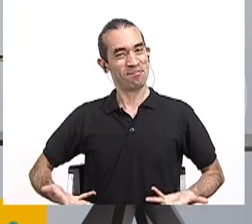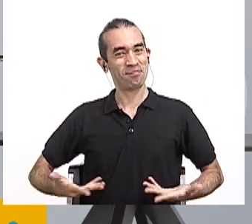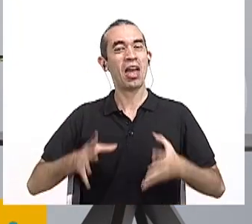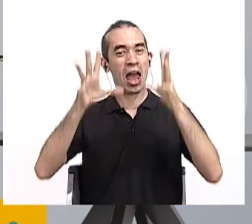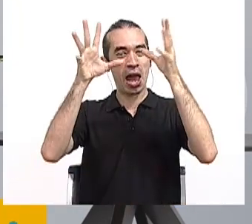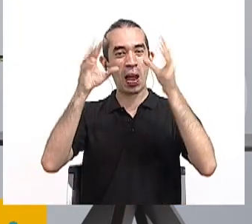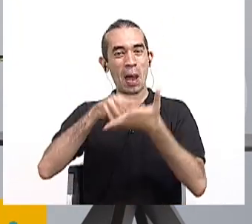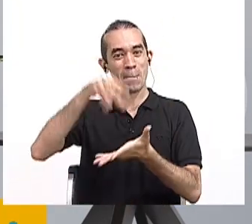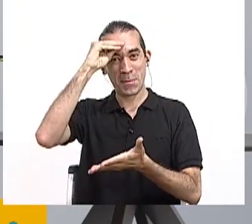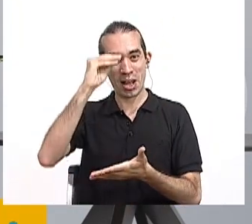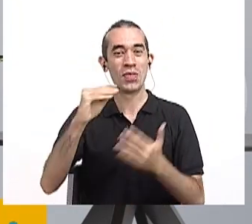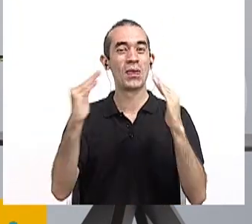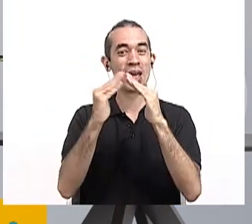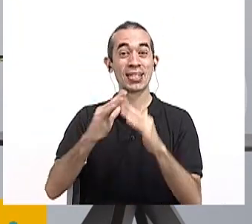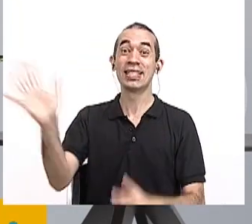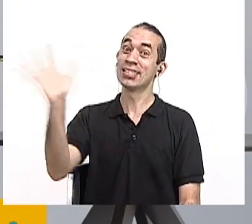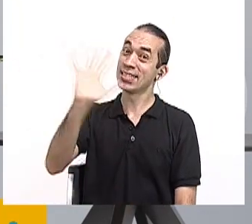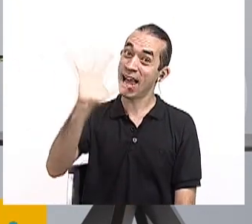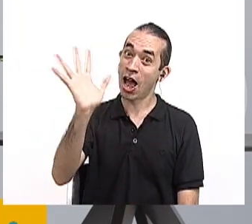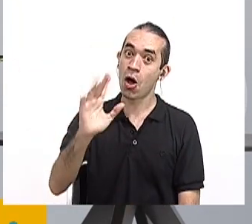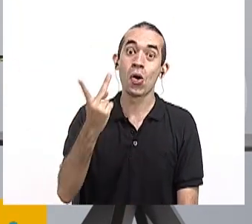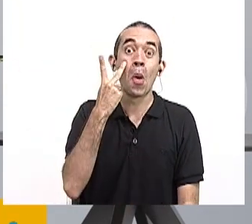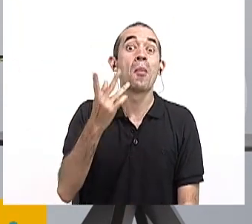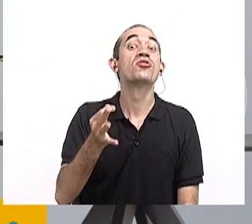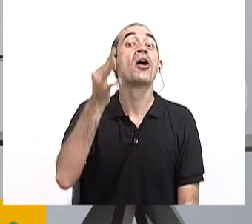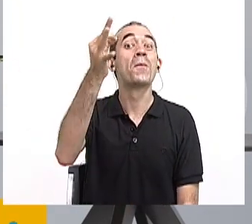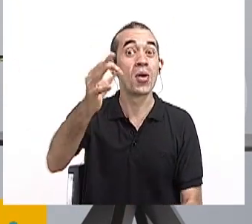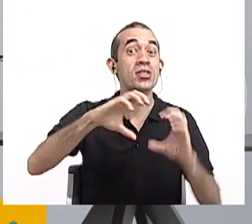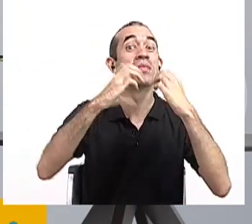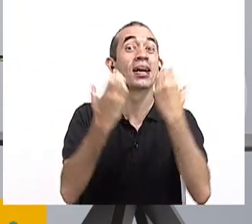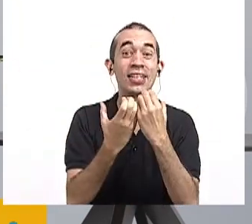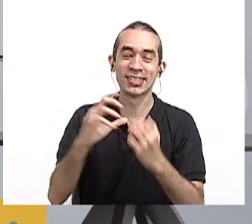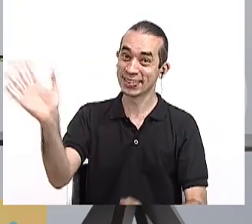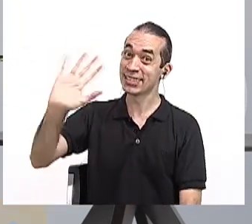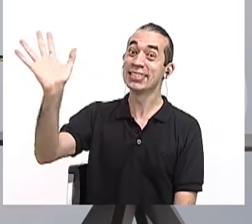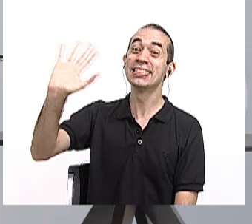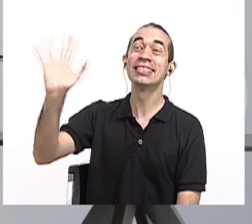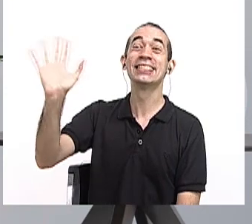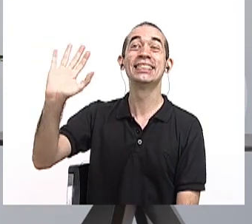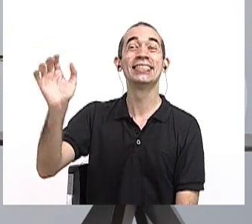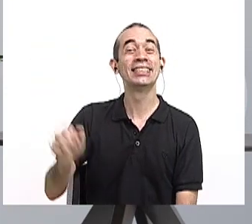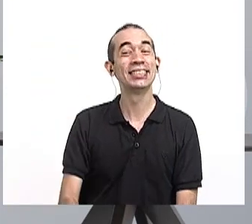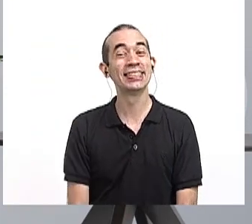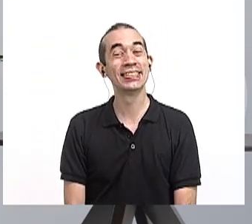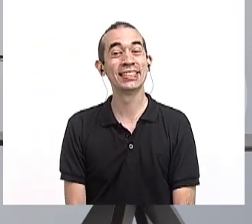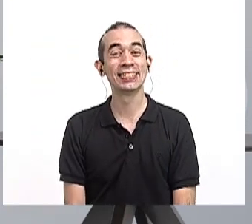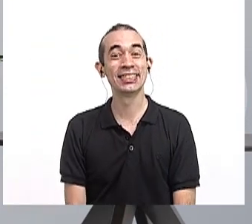Casa. Chao, los espero en mi próxima clase. Hasta luego.